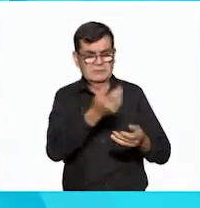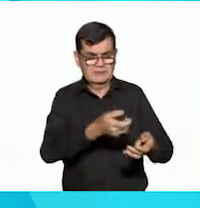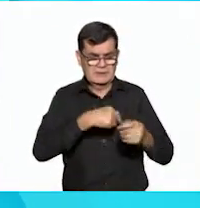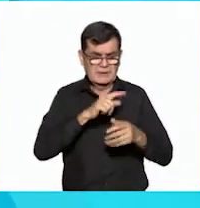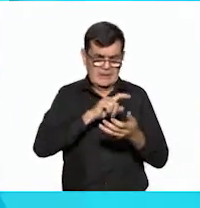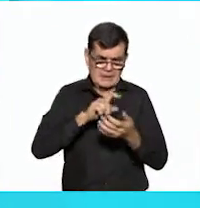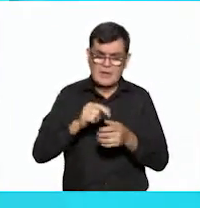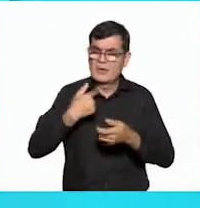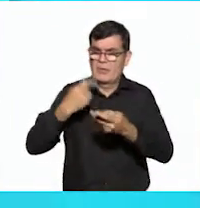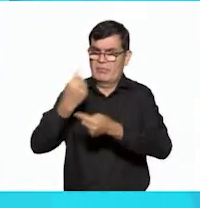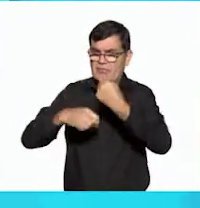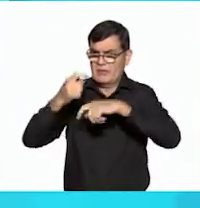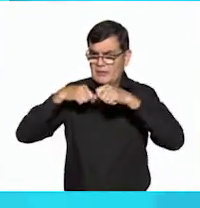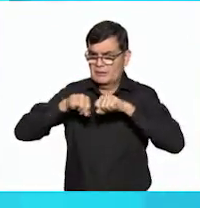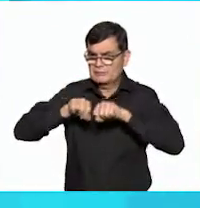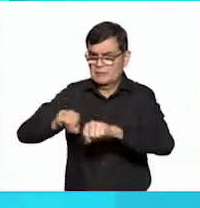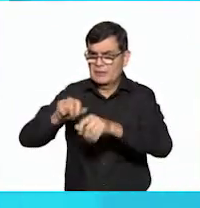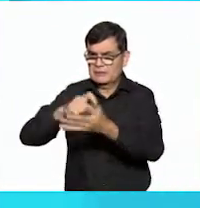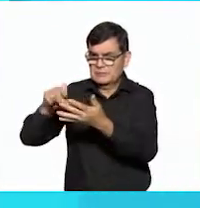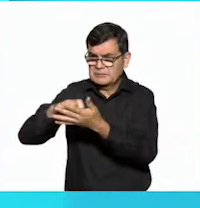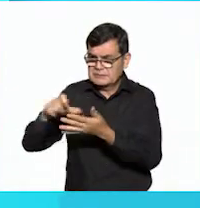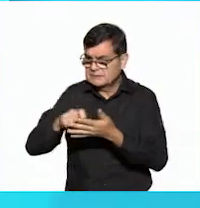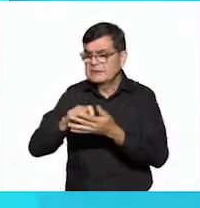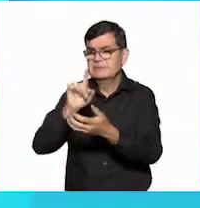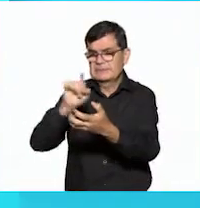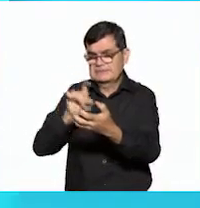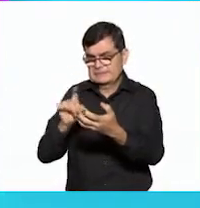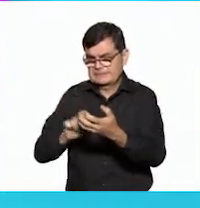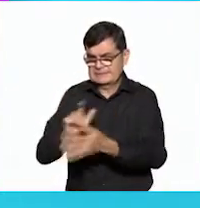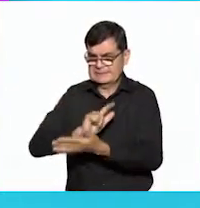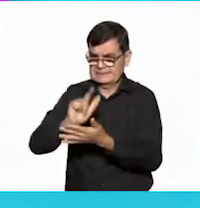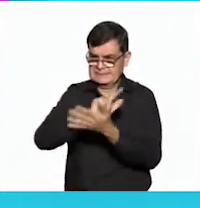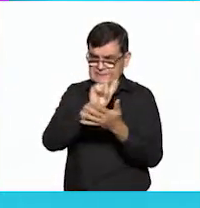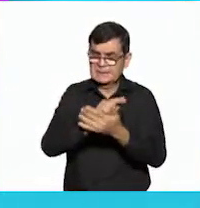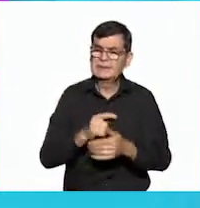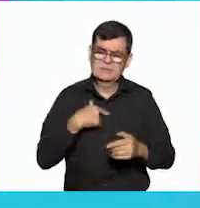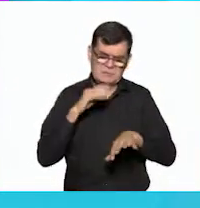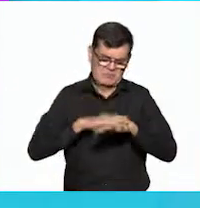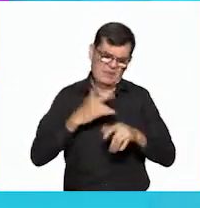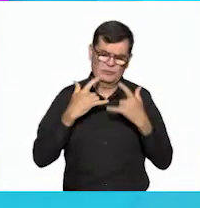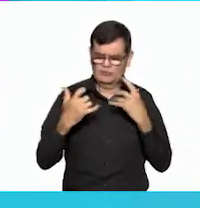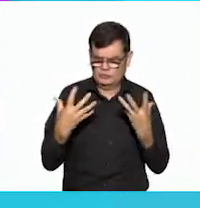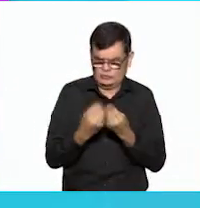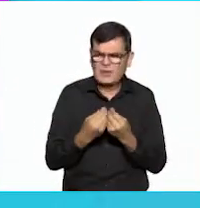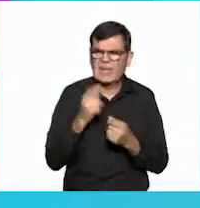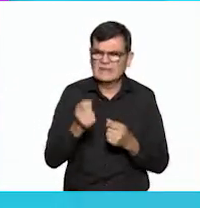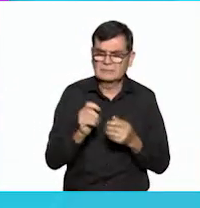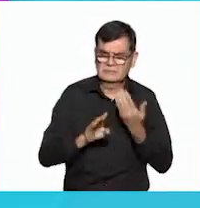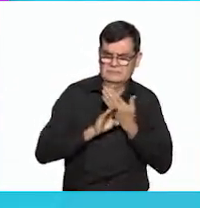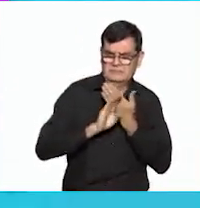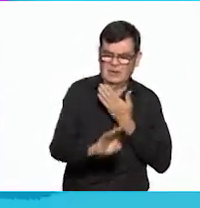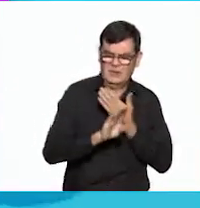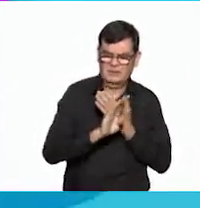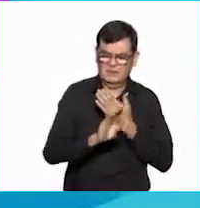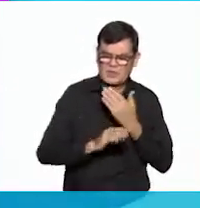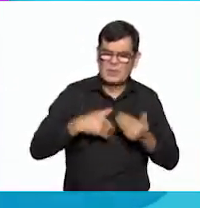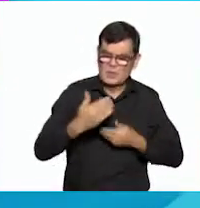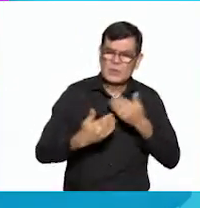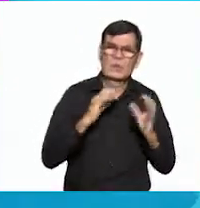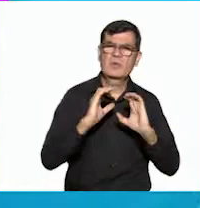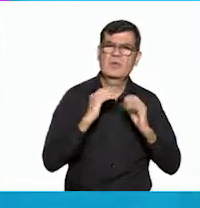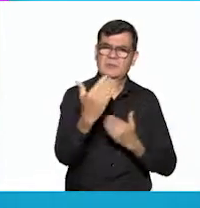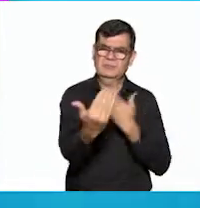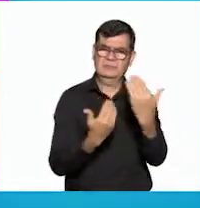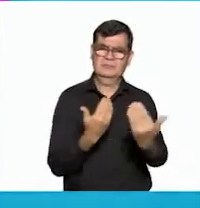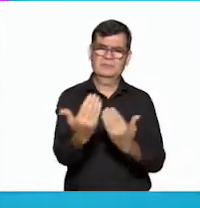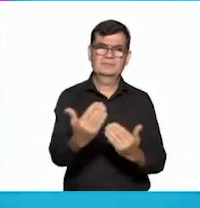las cosas que compres en la tienda o en el supermercado. Sigamos luchando juntos contra este virus, cuidándonos los